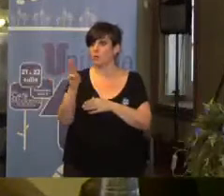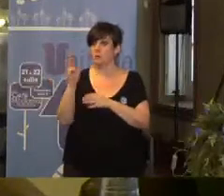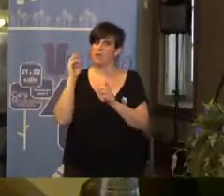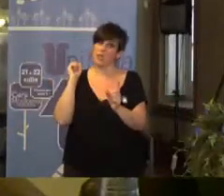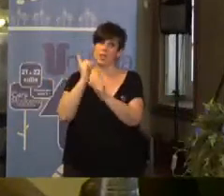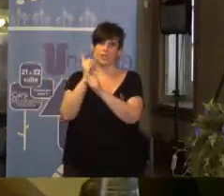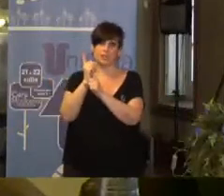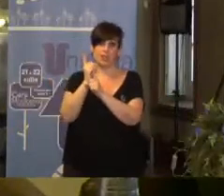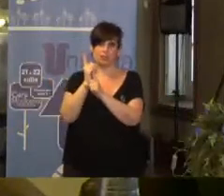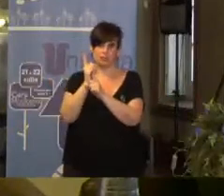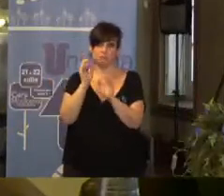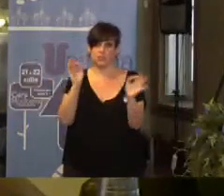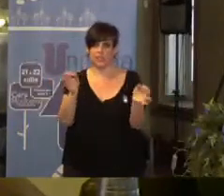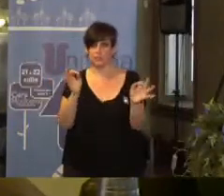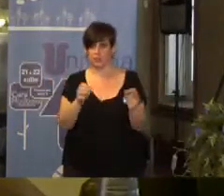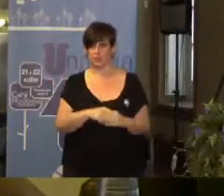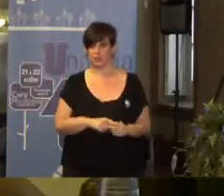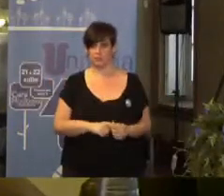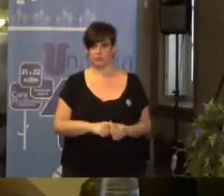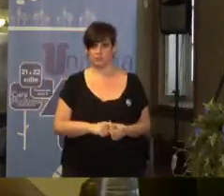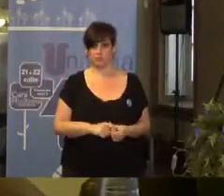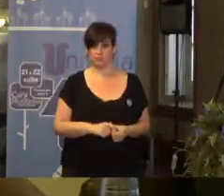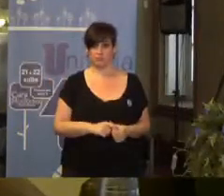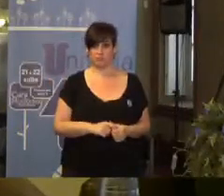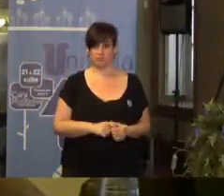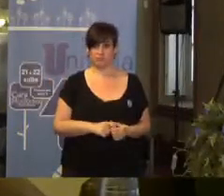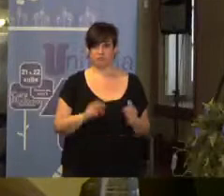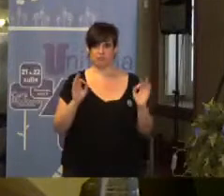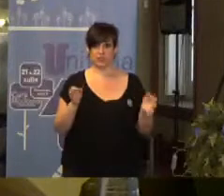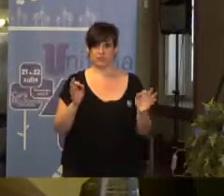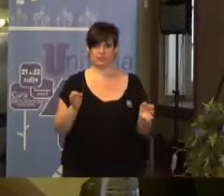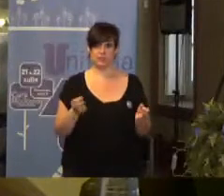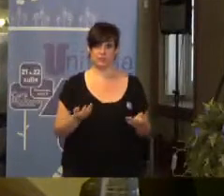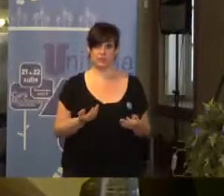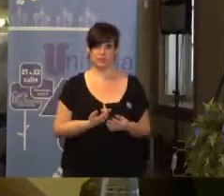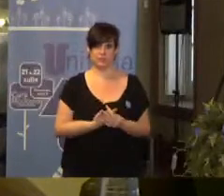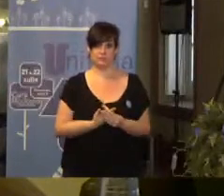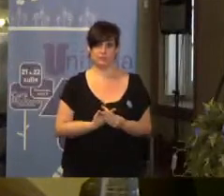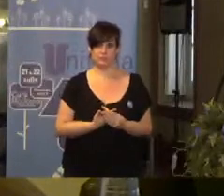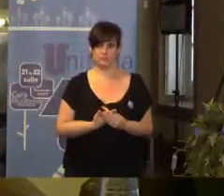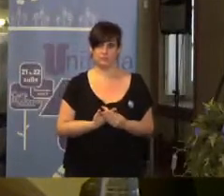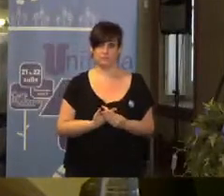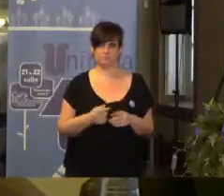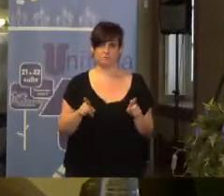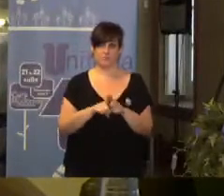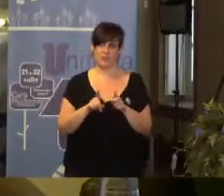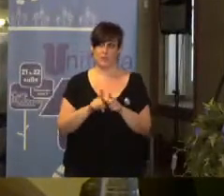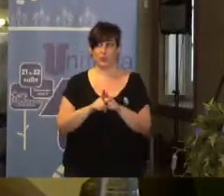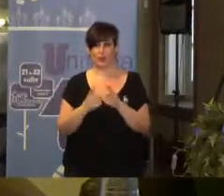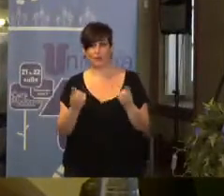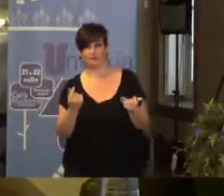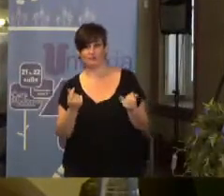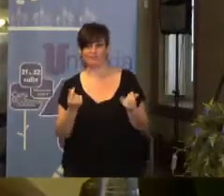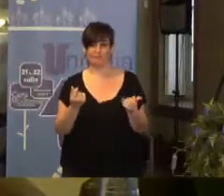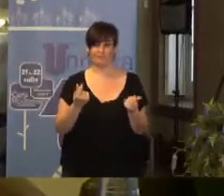pois, está claro que non é, como pretenden facernos ver ás veces,